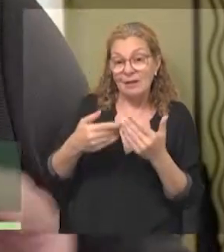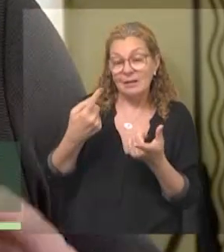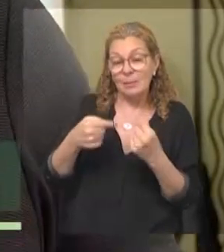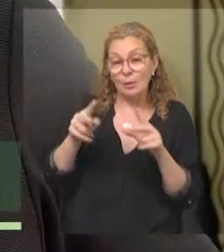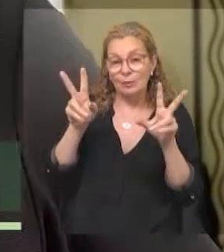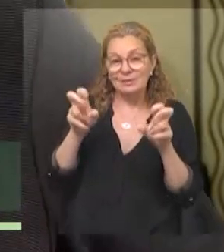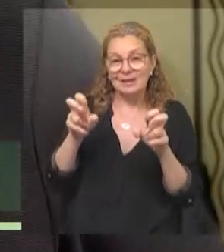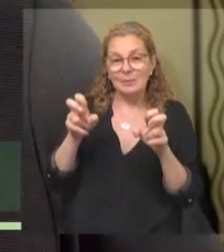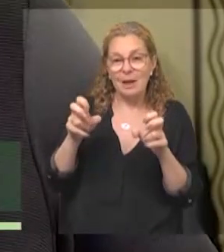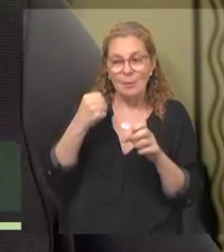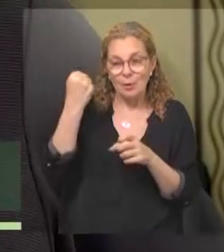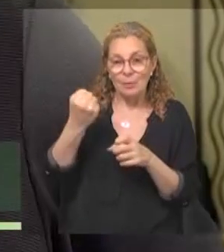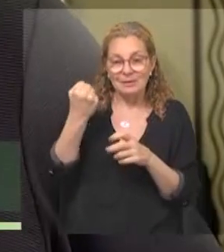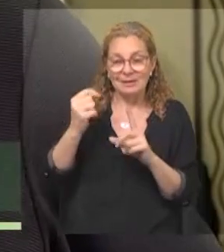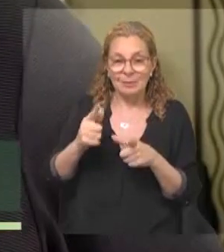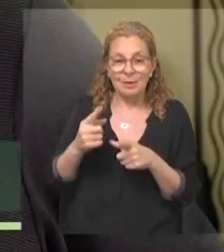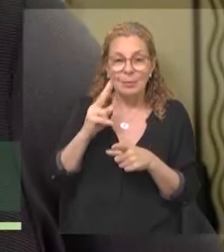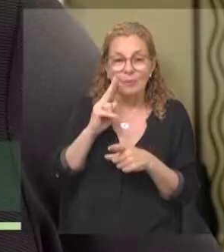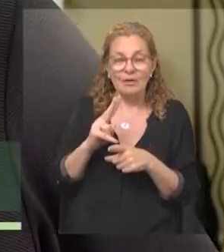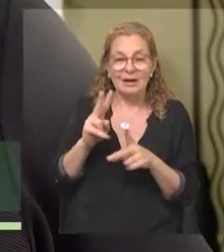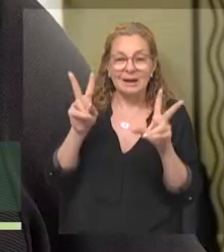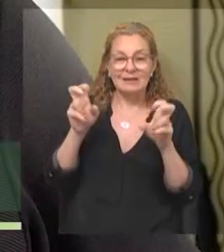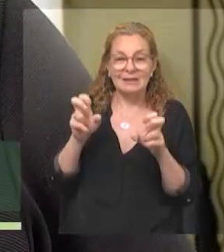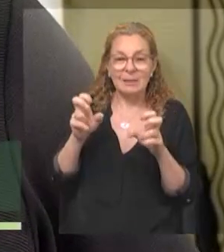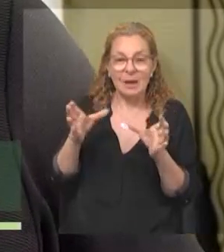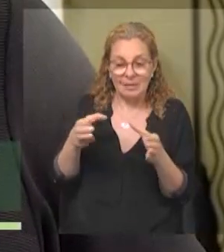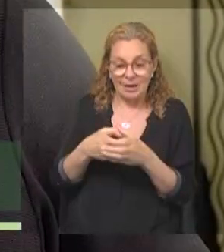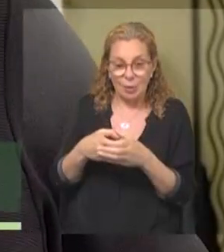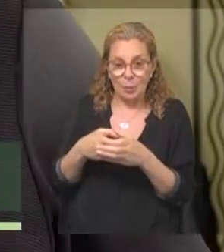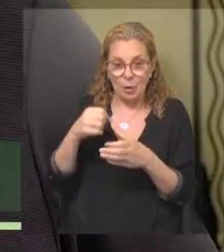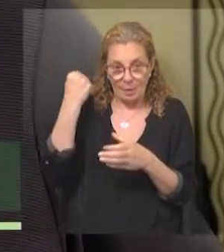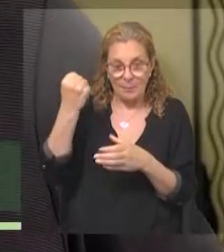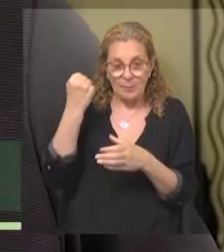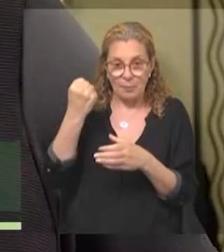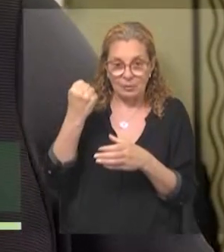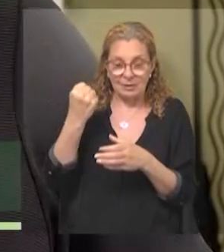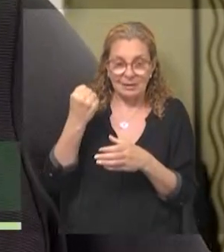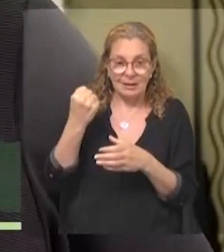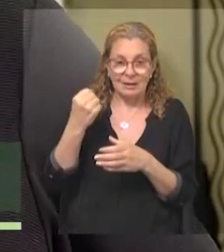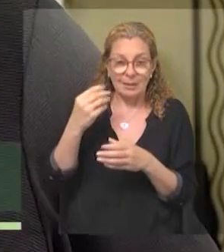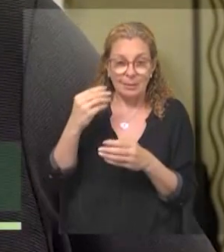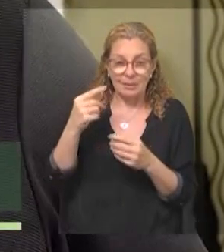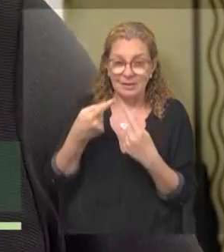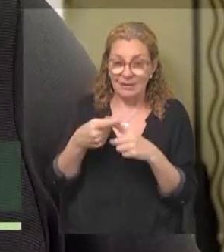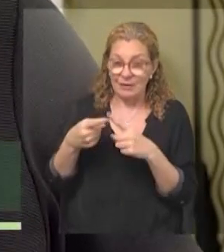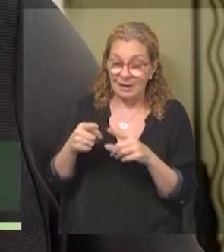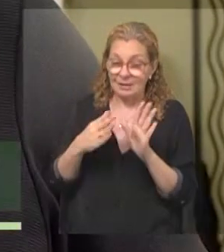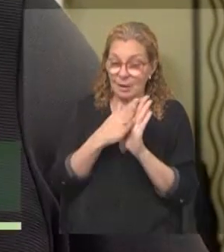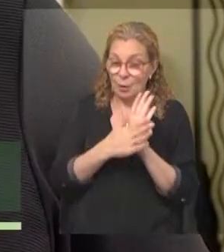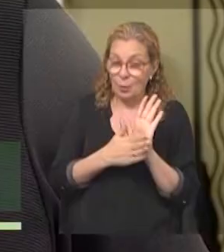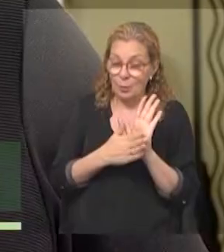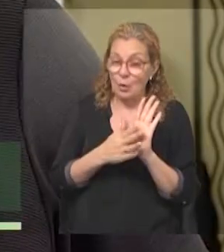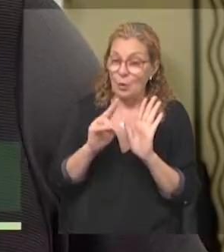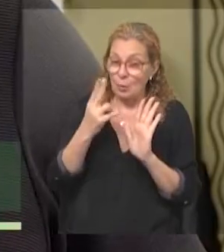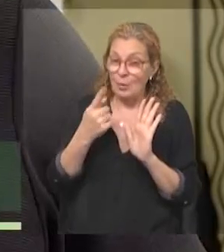un tema neurálgico que quedó por verse que es el tema matriz de grupos que nos preocupa que ha generado ruido en diferentes lugares del país y lo que